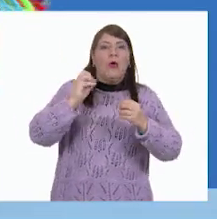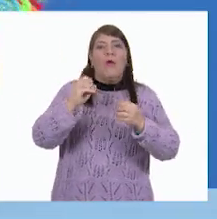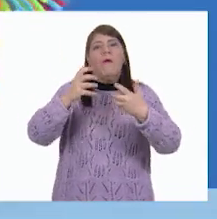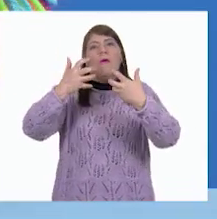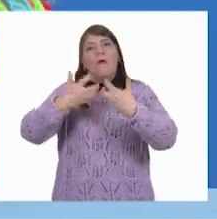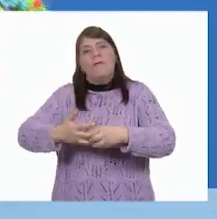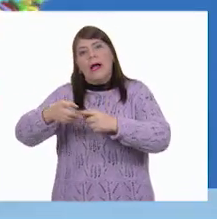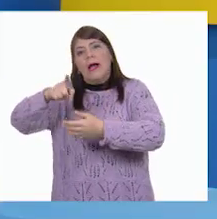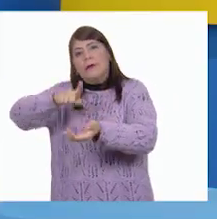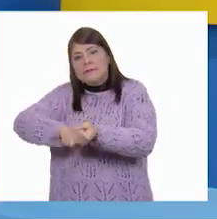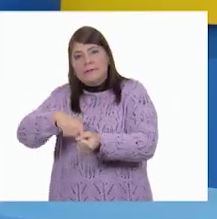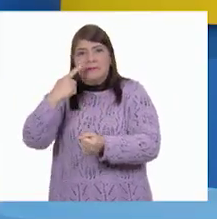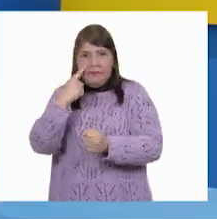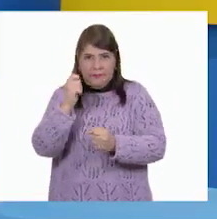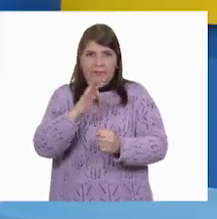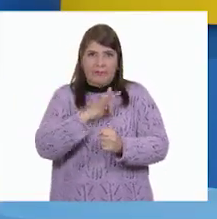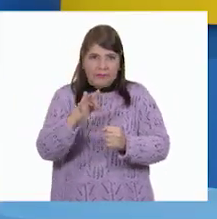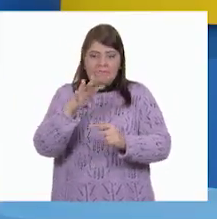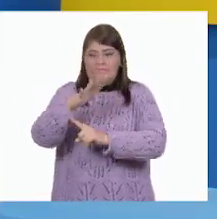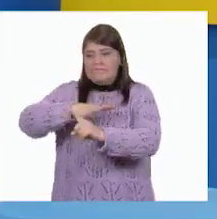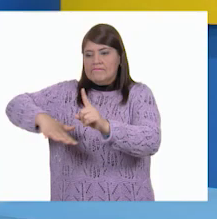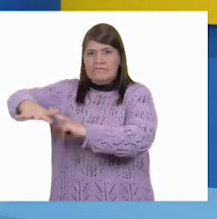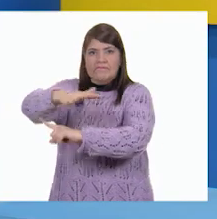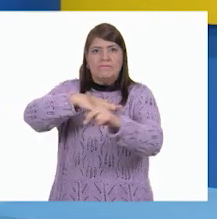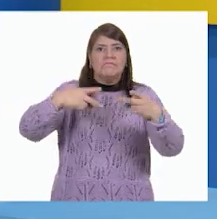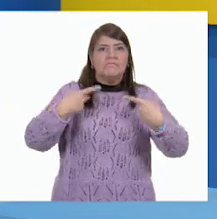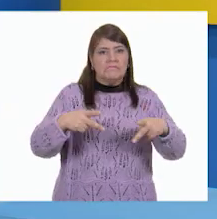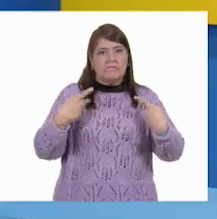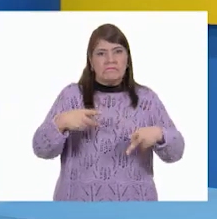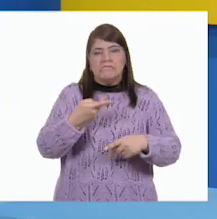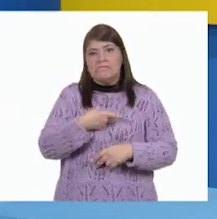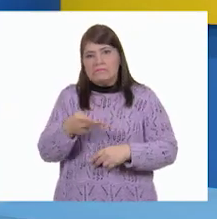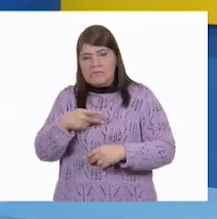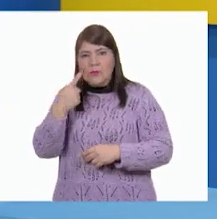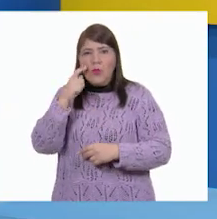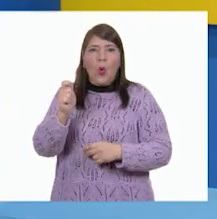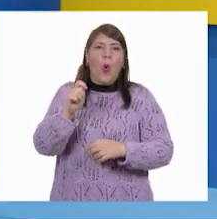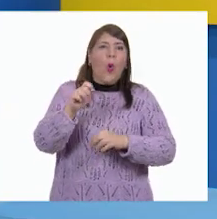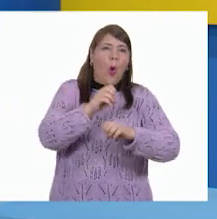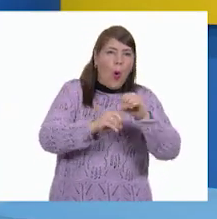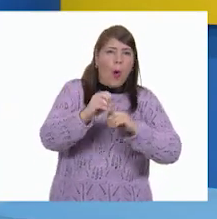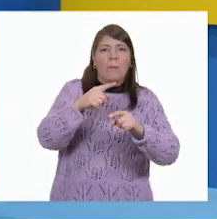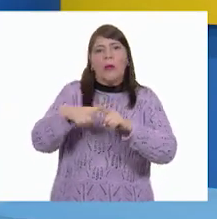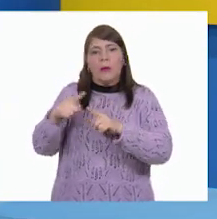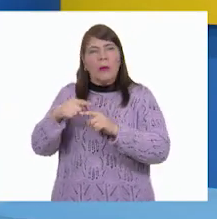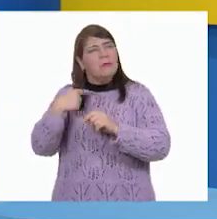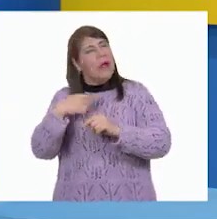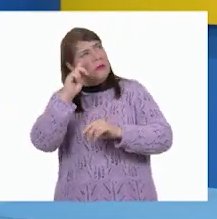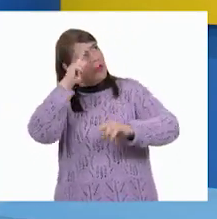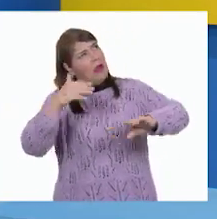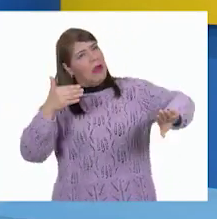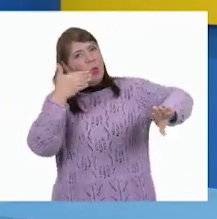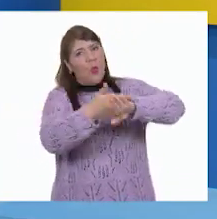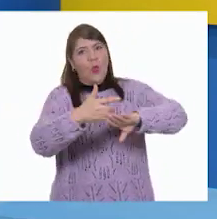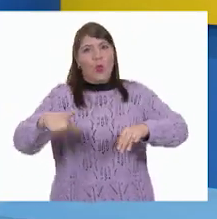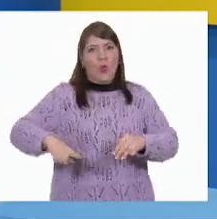Veremos entonces la versión de los sectores populares, que fueron ellos quienes se levantaron contra este régimen dictatorial.